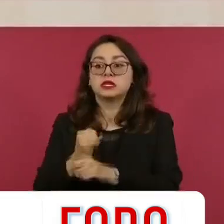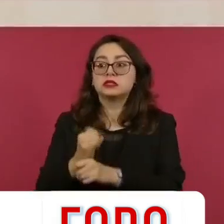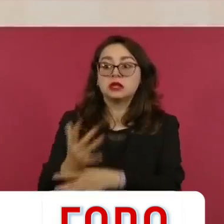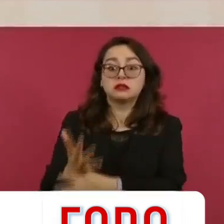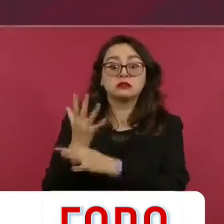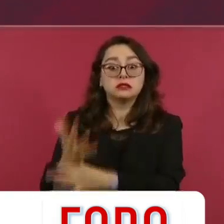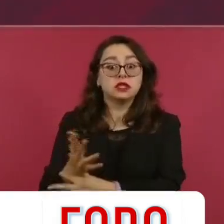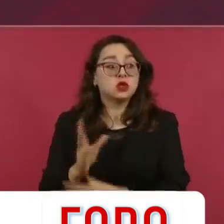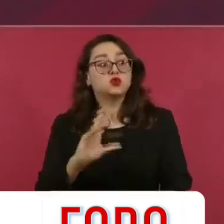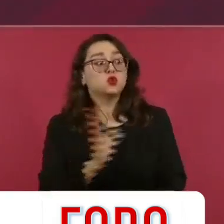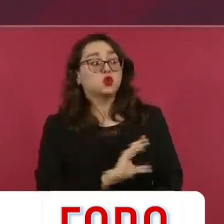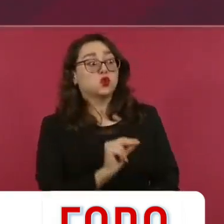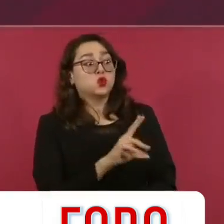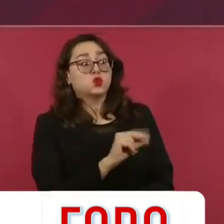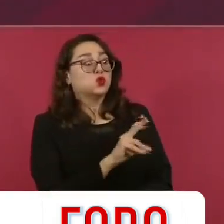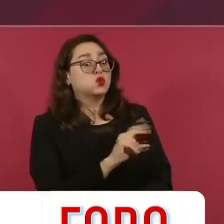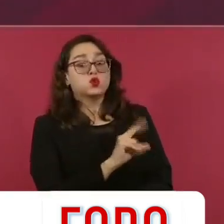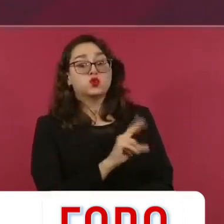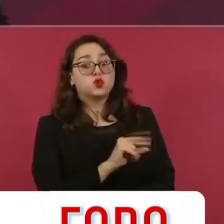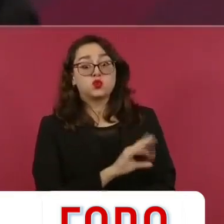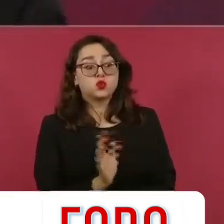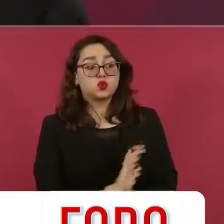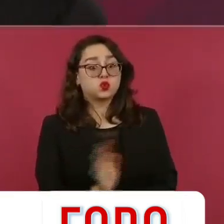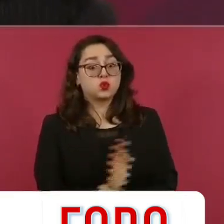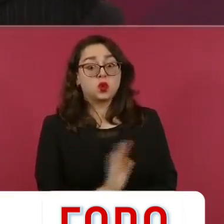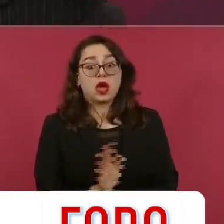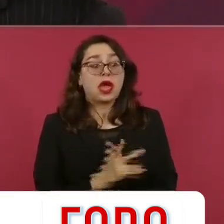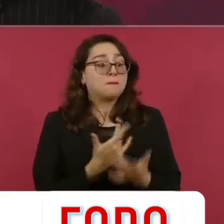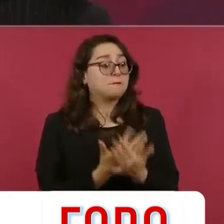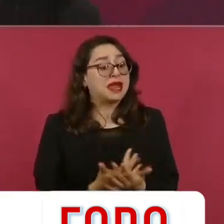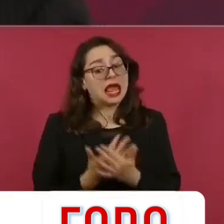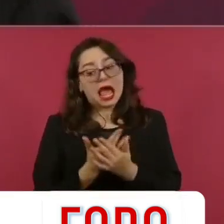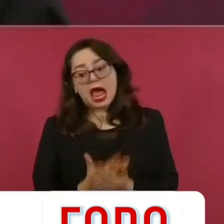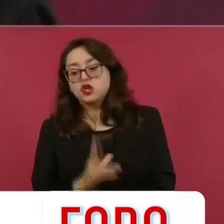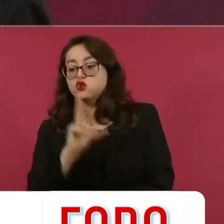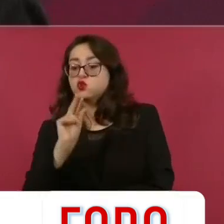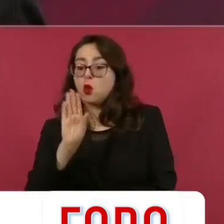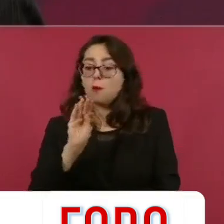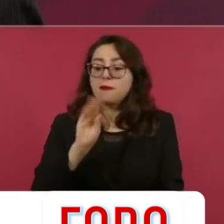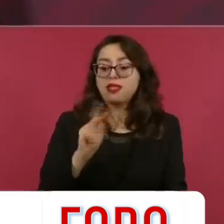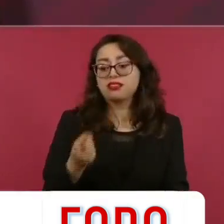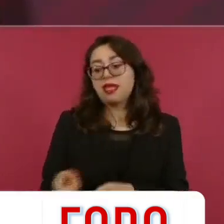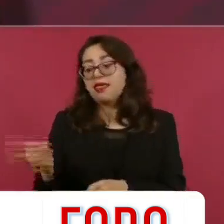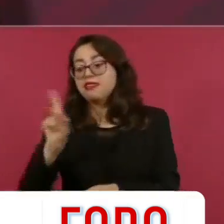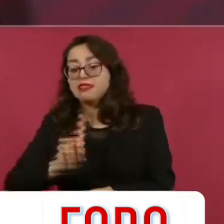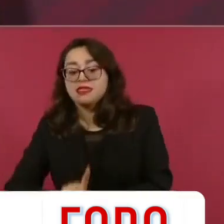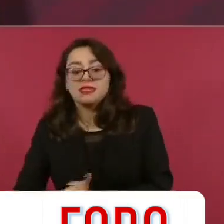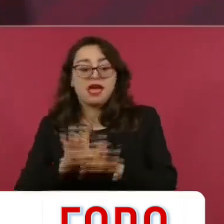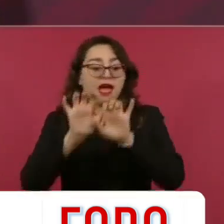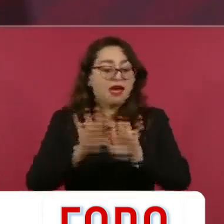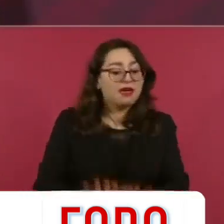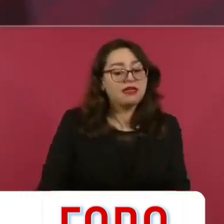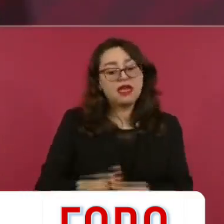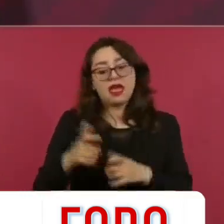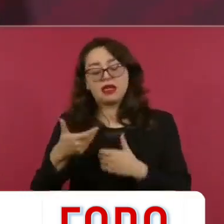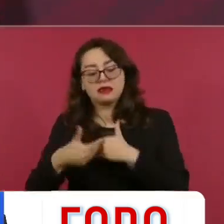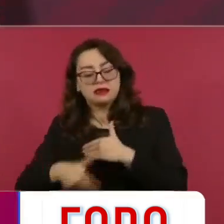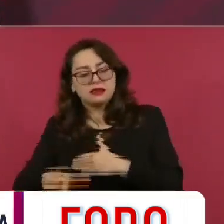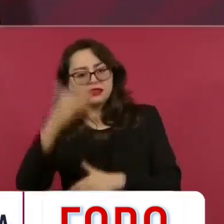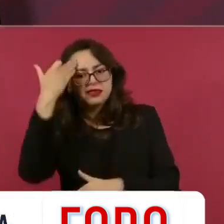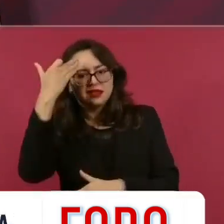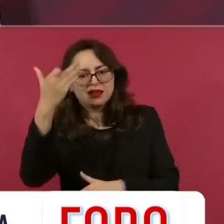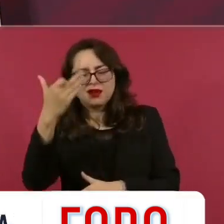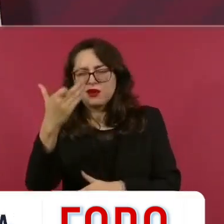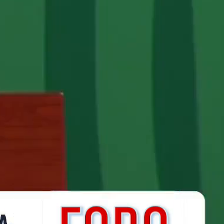procedimiento adecuado, que se necesitaban 90 días para poder actuar.